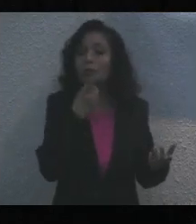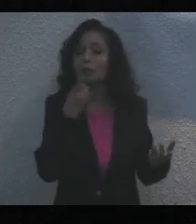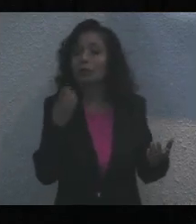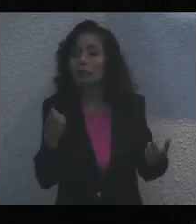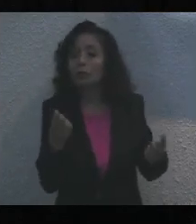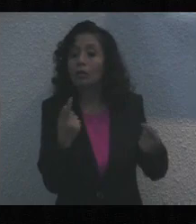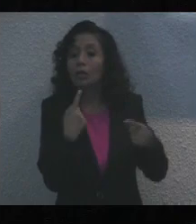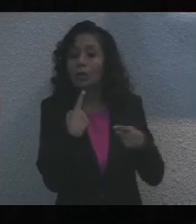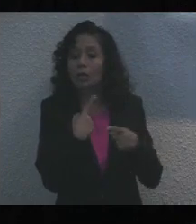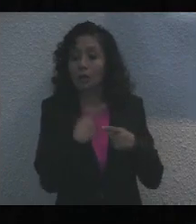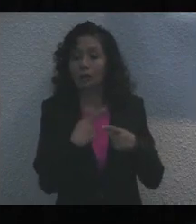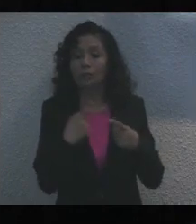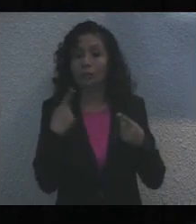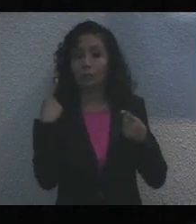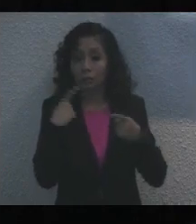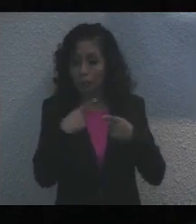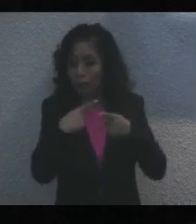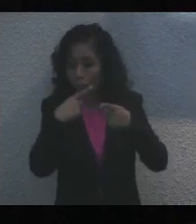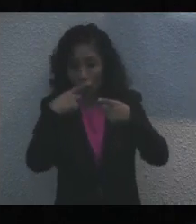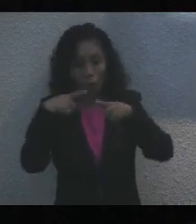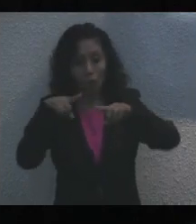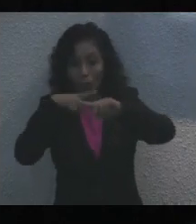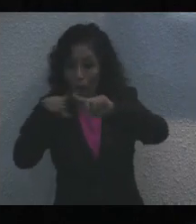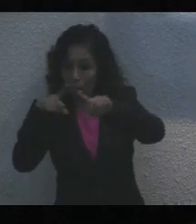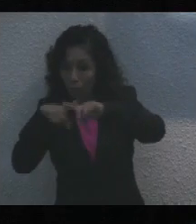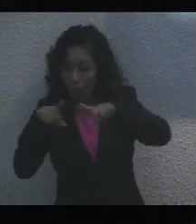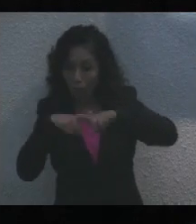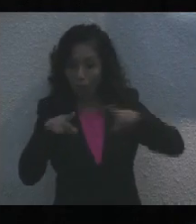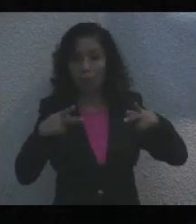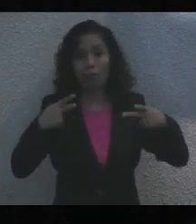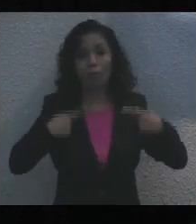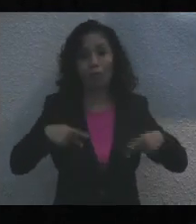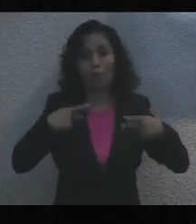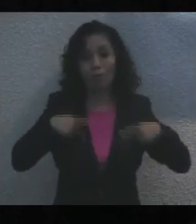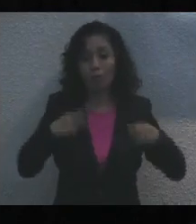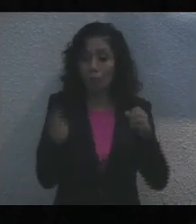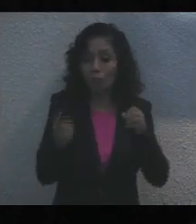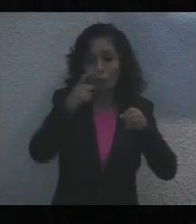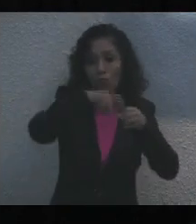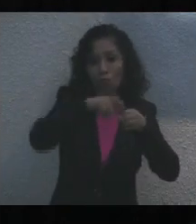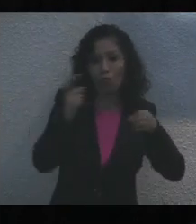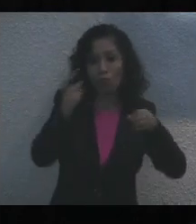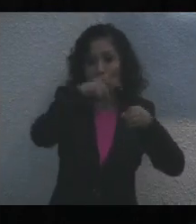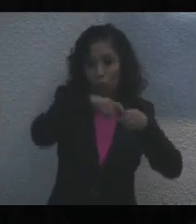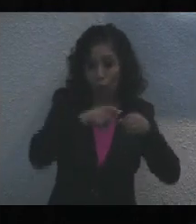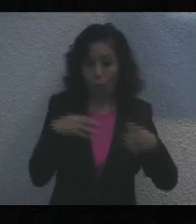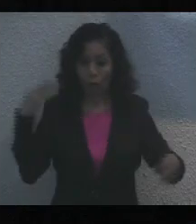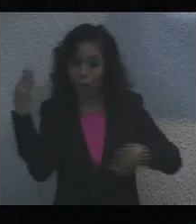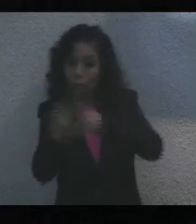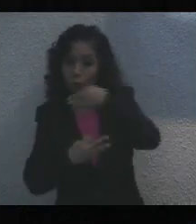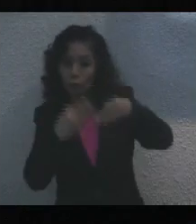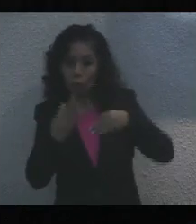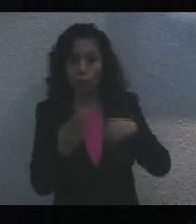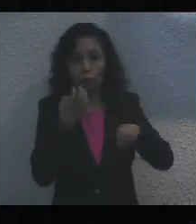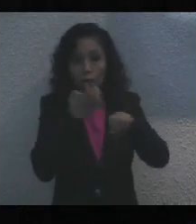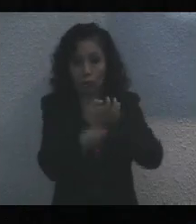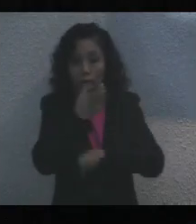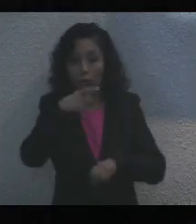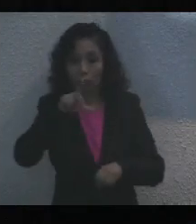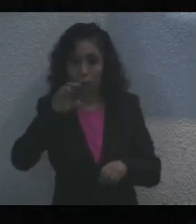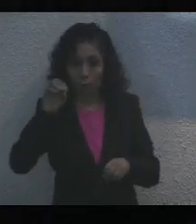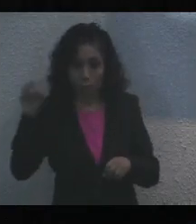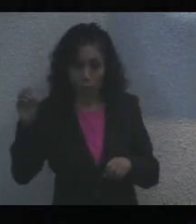sean titulares de los poderes ejecutivo, legislativo y judicial, todos del estado de Quintana